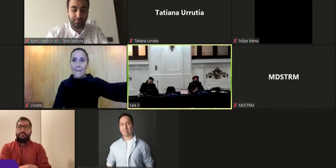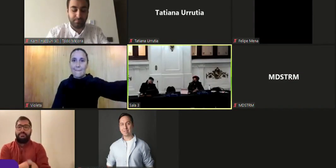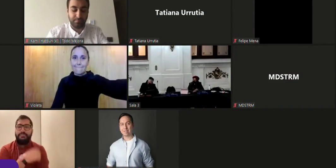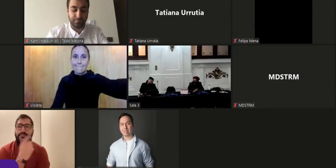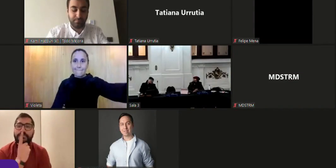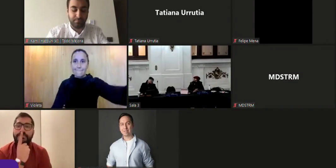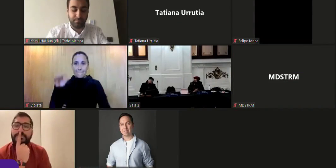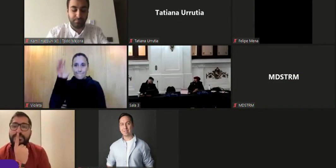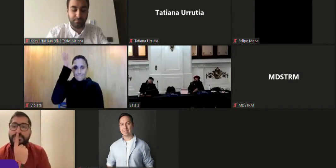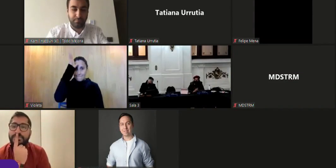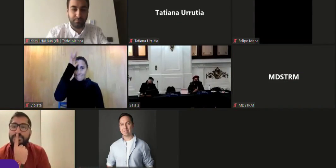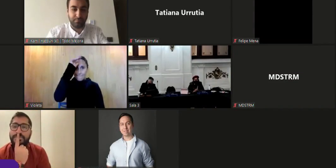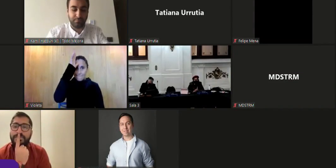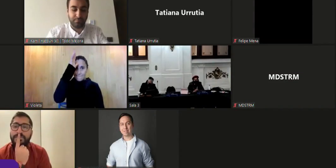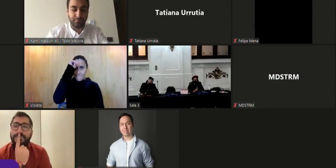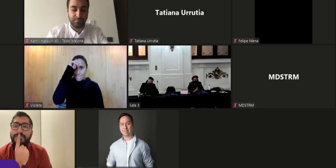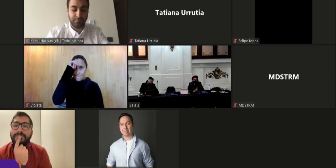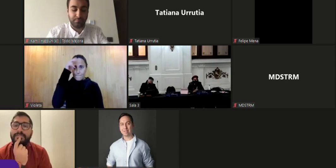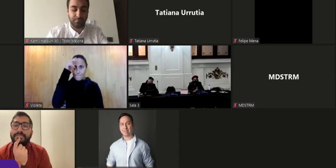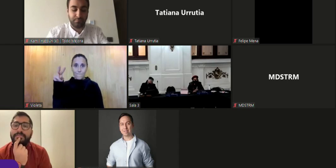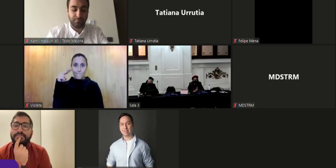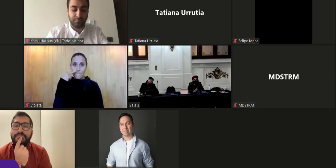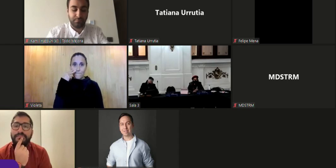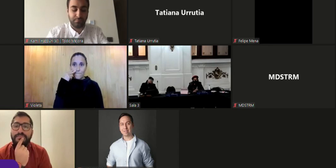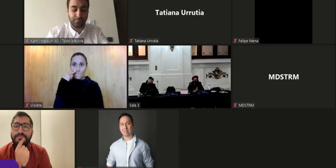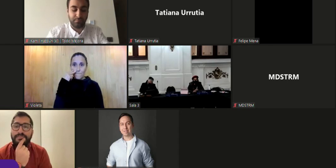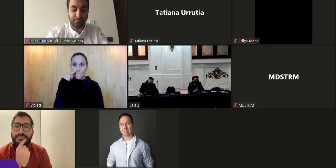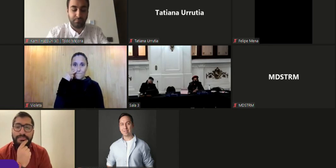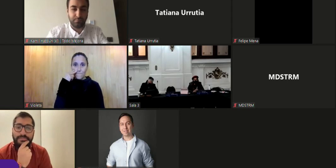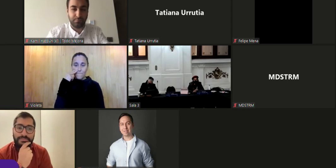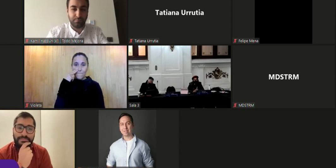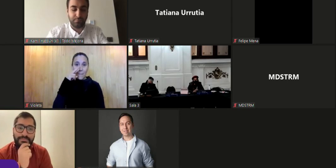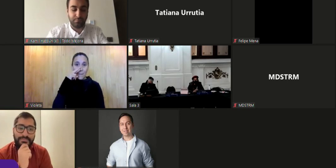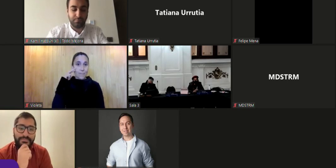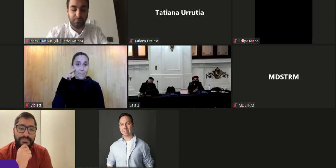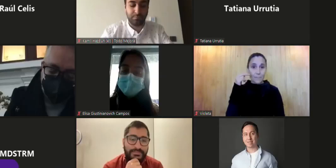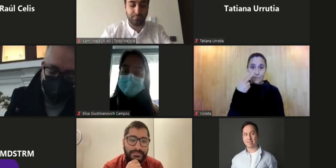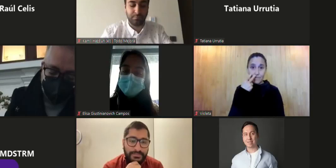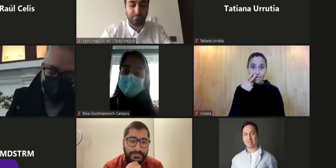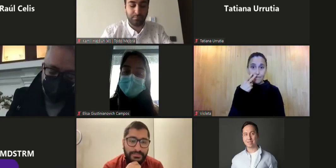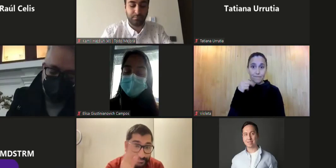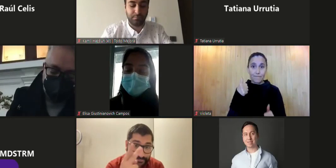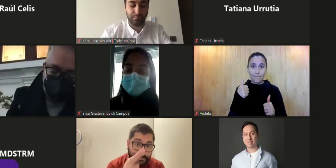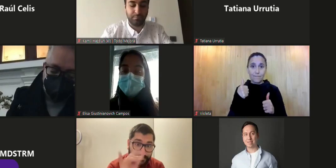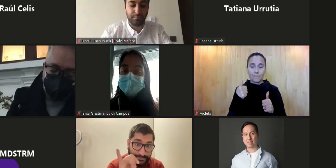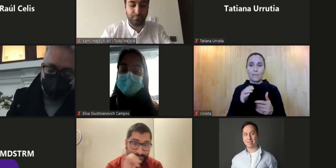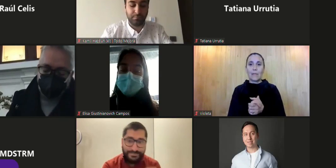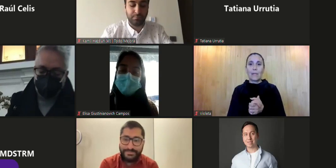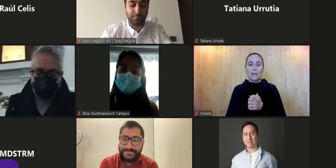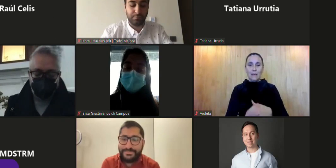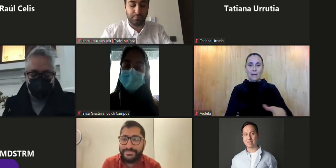he perdido la Violeta. Ahí está. Sí, te ve.